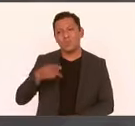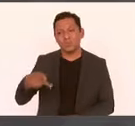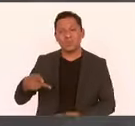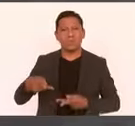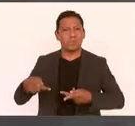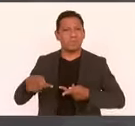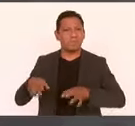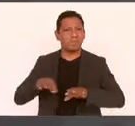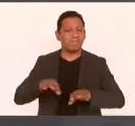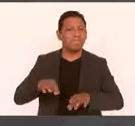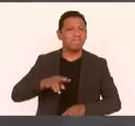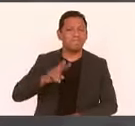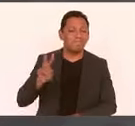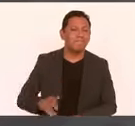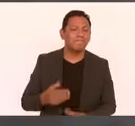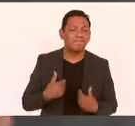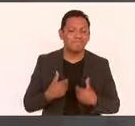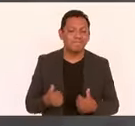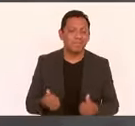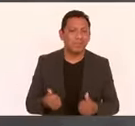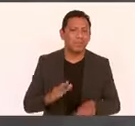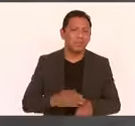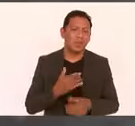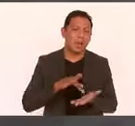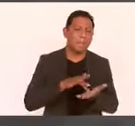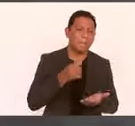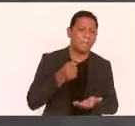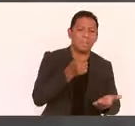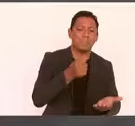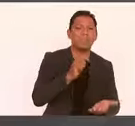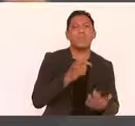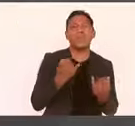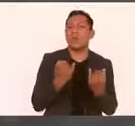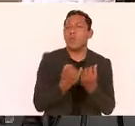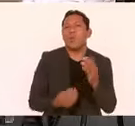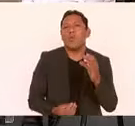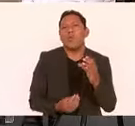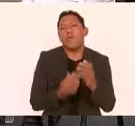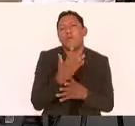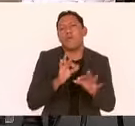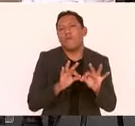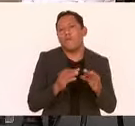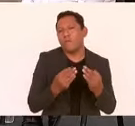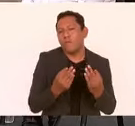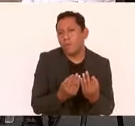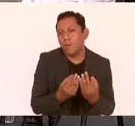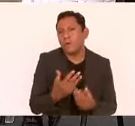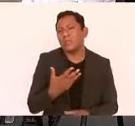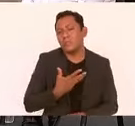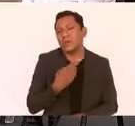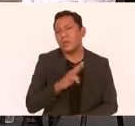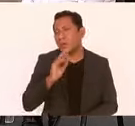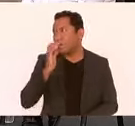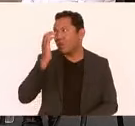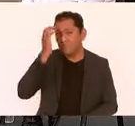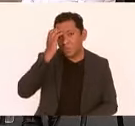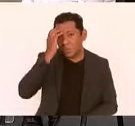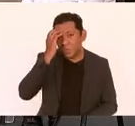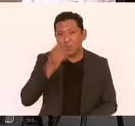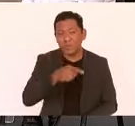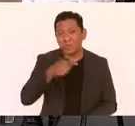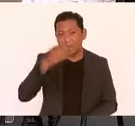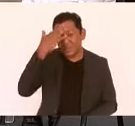señor presidente, porque la inversión tiene que ver también con una nueva plataforma de desarrollo. Hemos reconocido, como usted